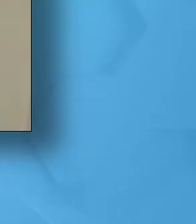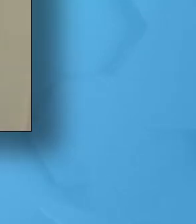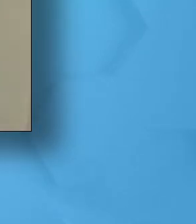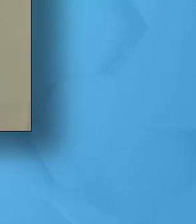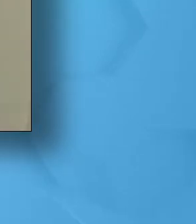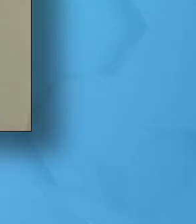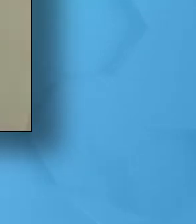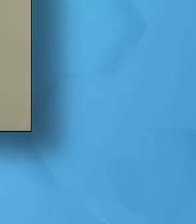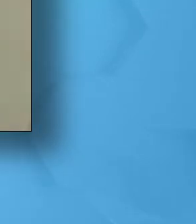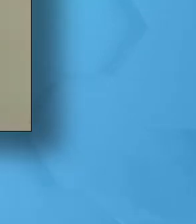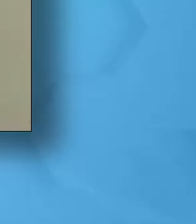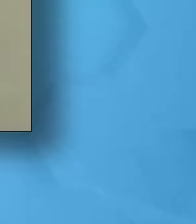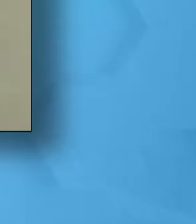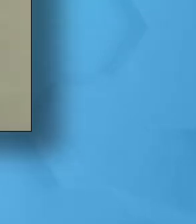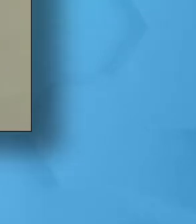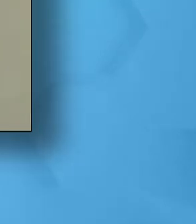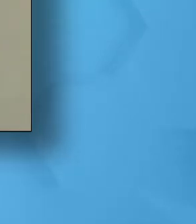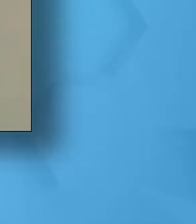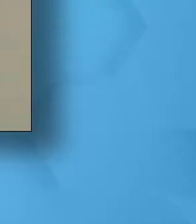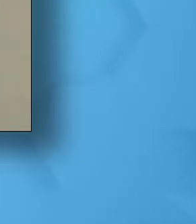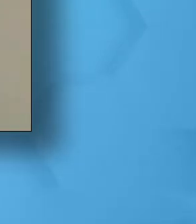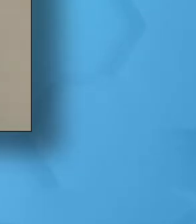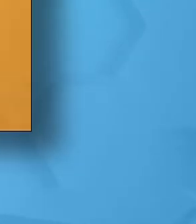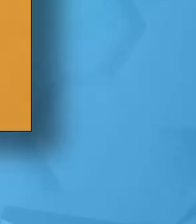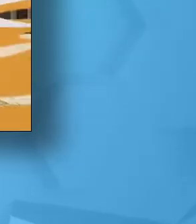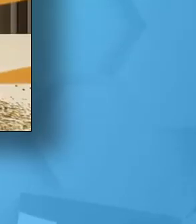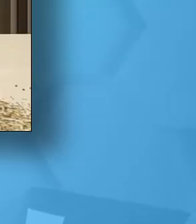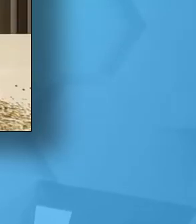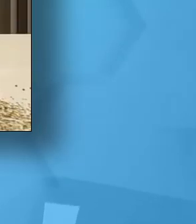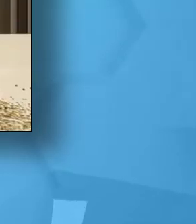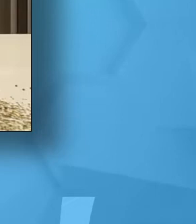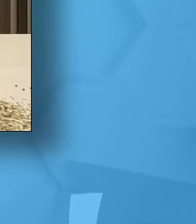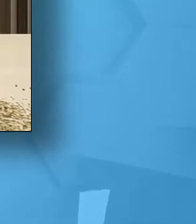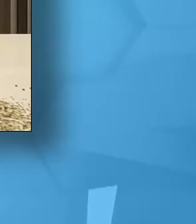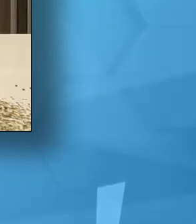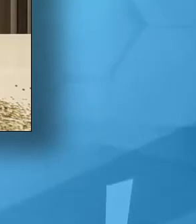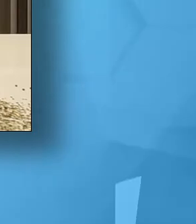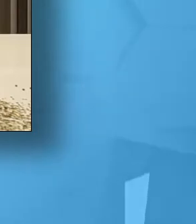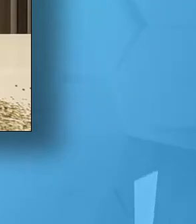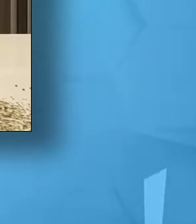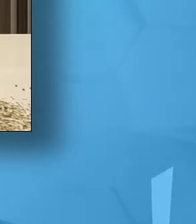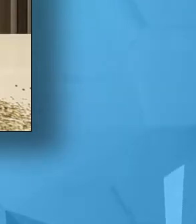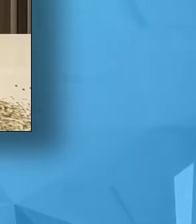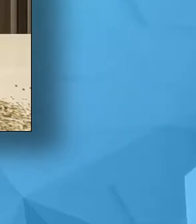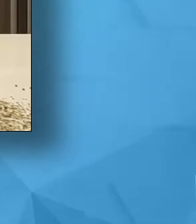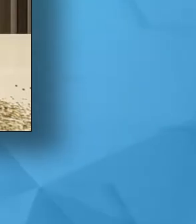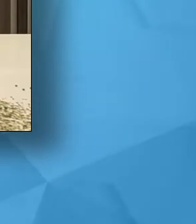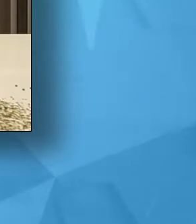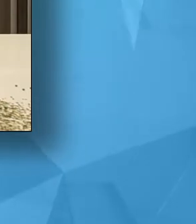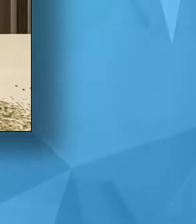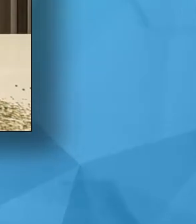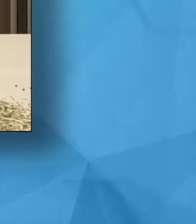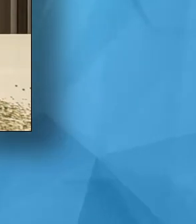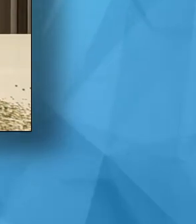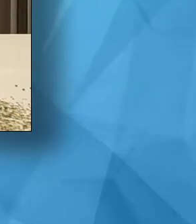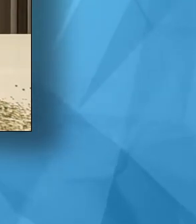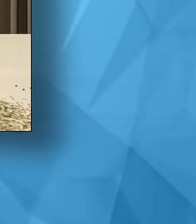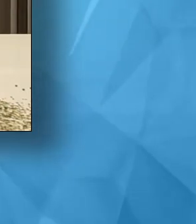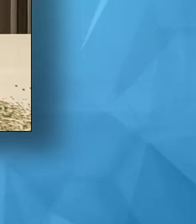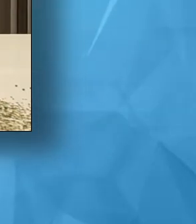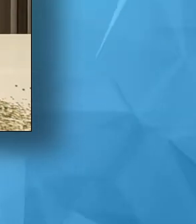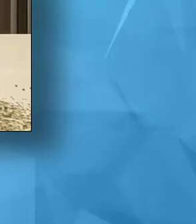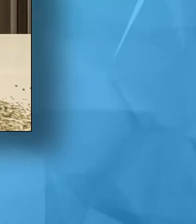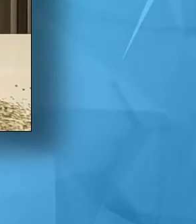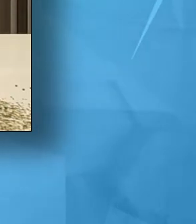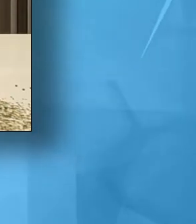na pica maharage, na penda tu ongeza nazi. Dal pagate same, usme thoda sa haldi aur desi ghee pehle hi